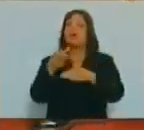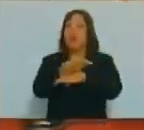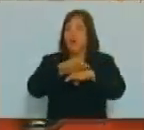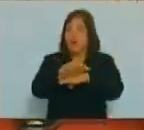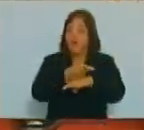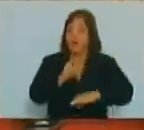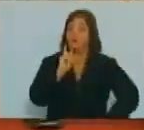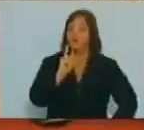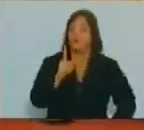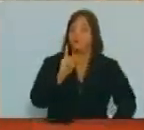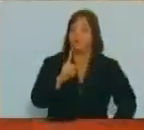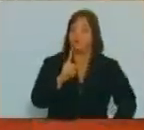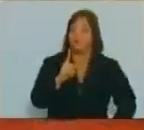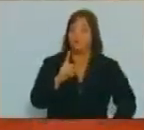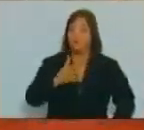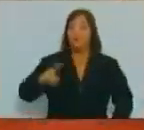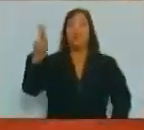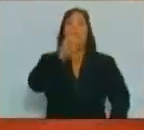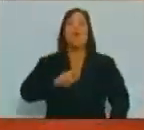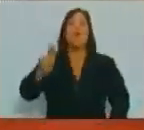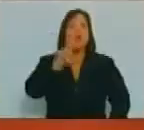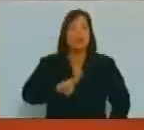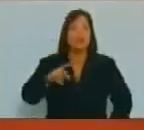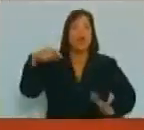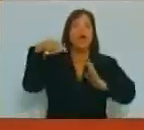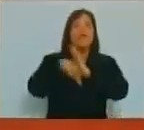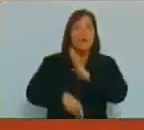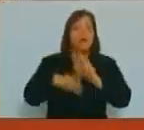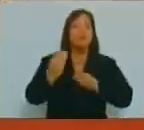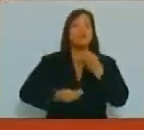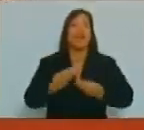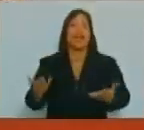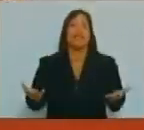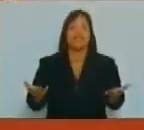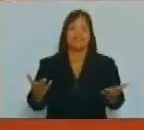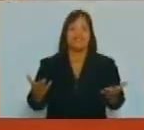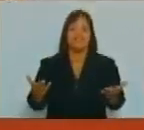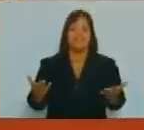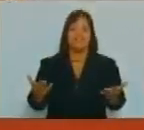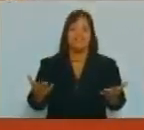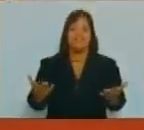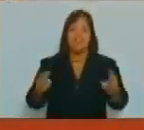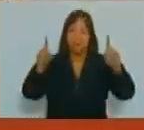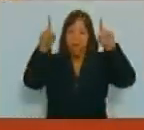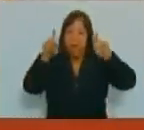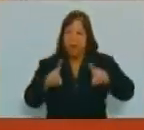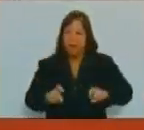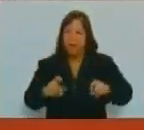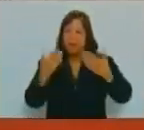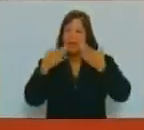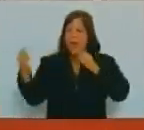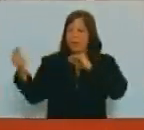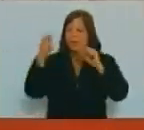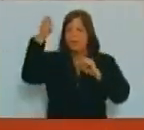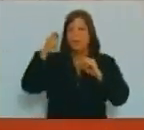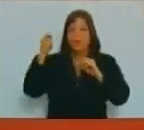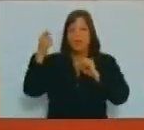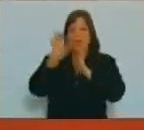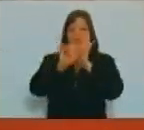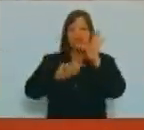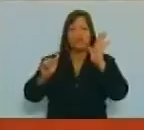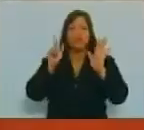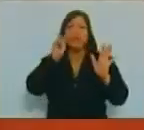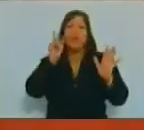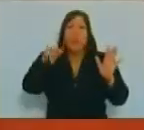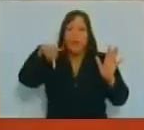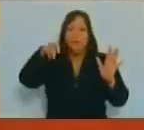revolucionario porque eso es lo que en realidad en el fondo ha pasado aquí analizada con el diputado con el constituyente pedro